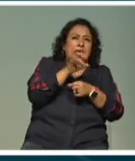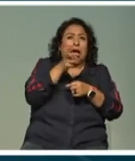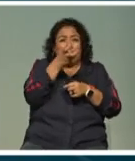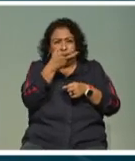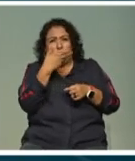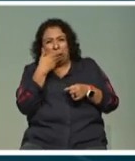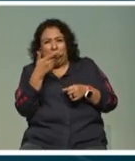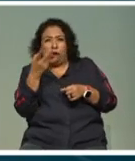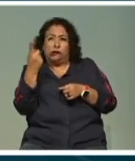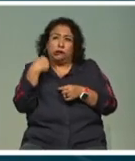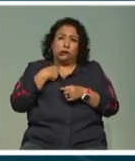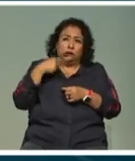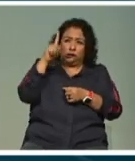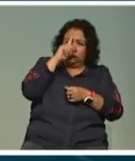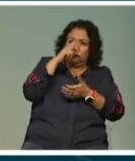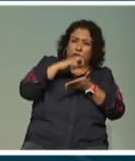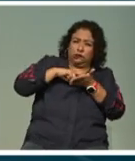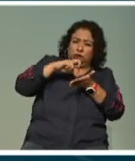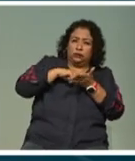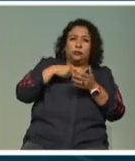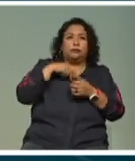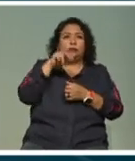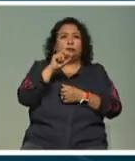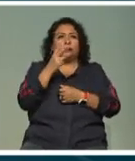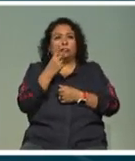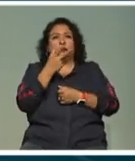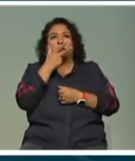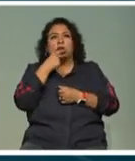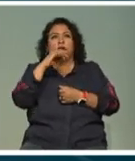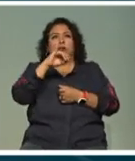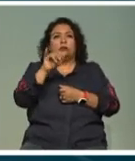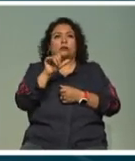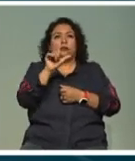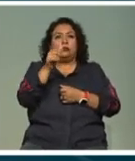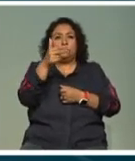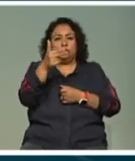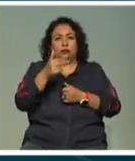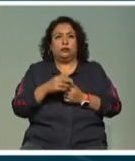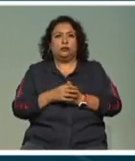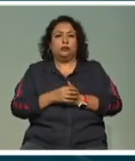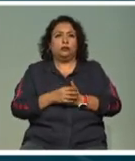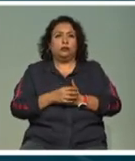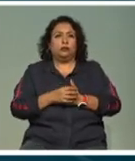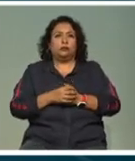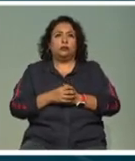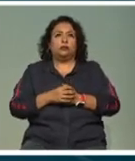Noticias 22, José Antonio Hernández.